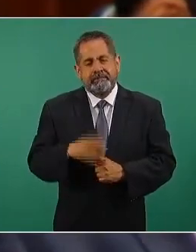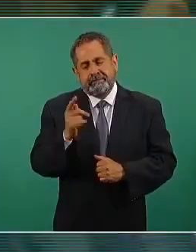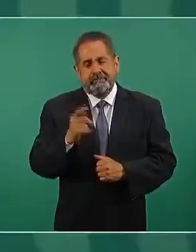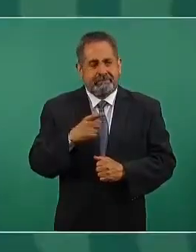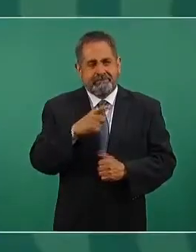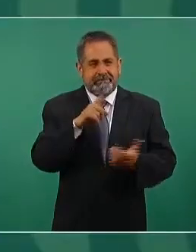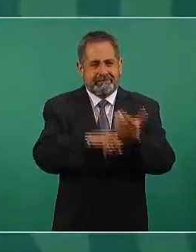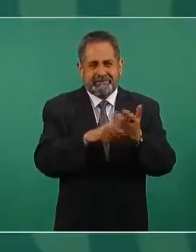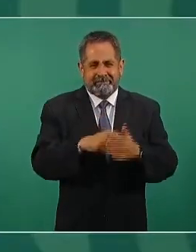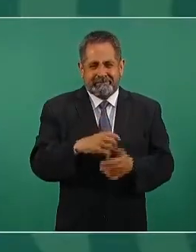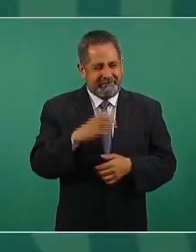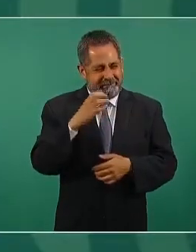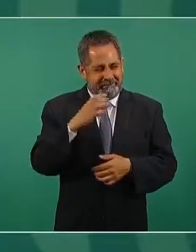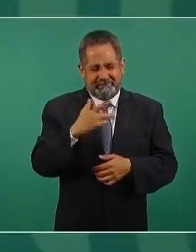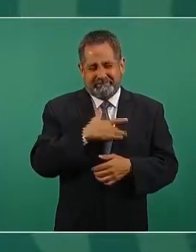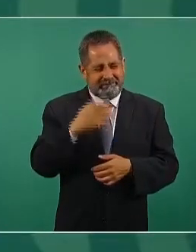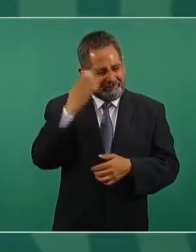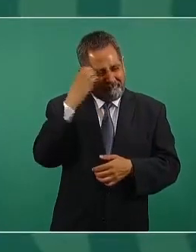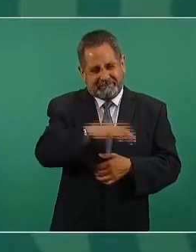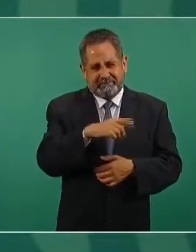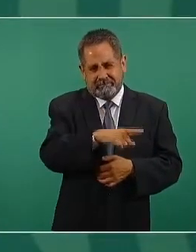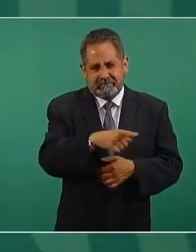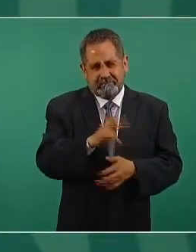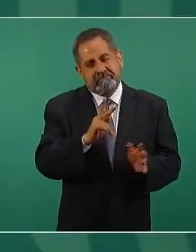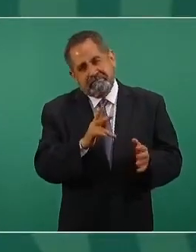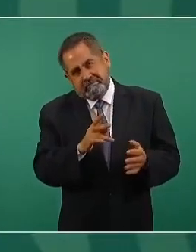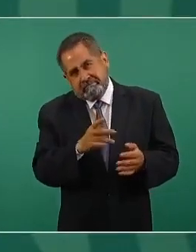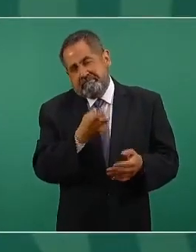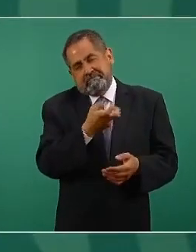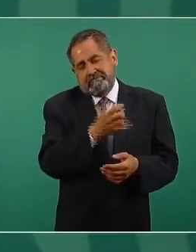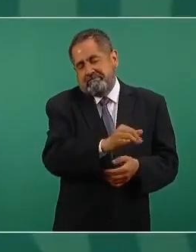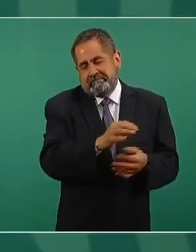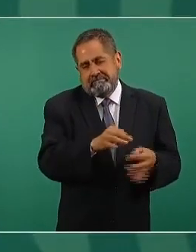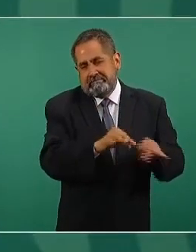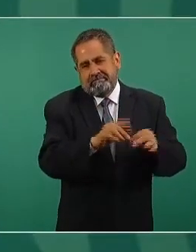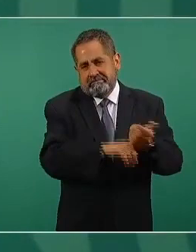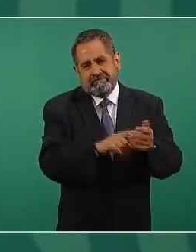perversa y al mismo tiempo elemental.